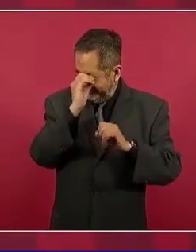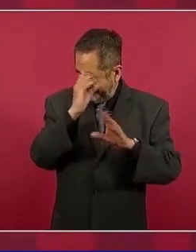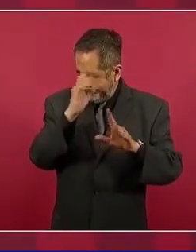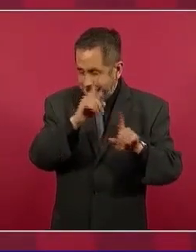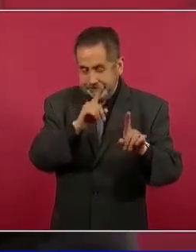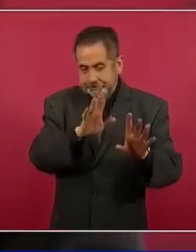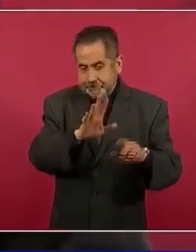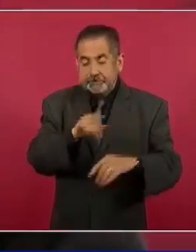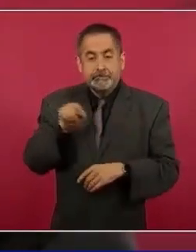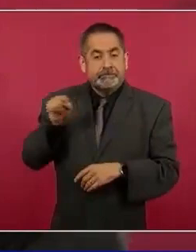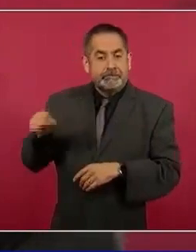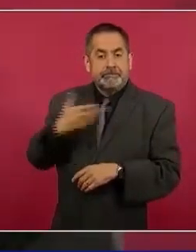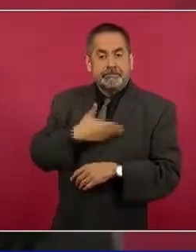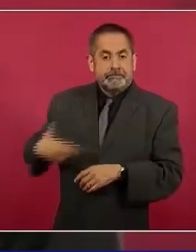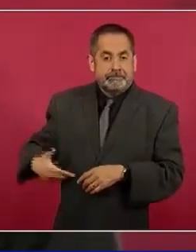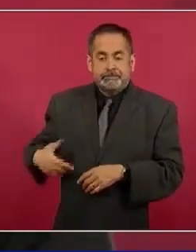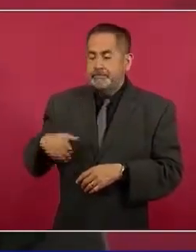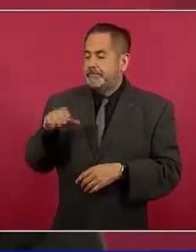Macron,